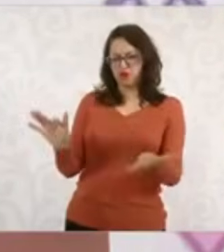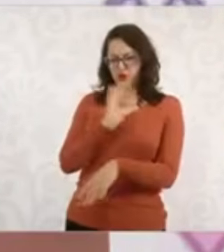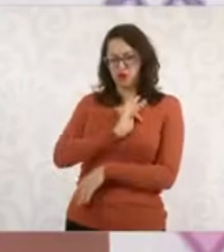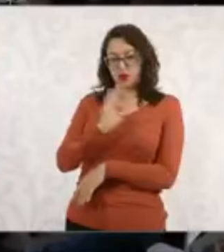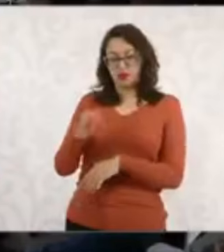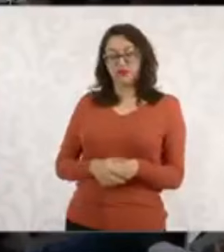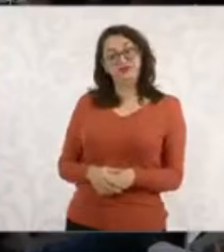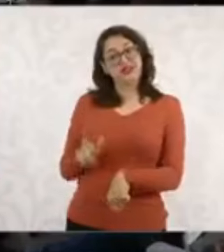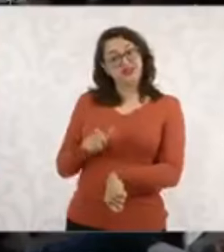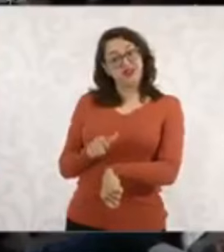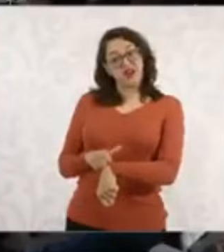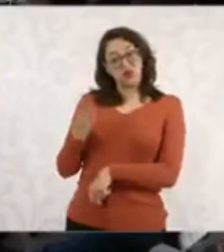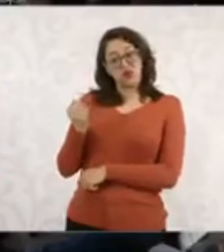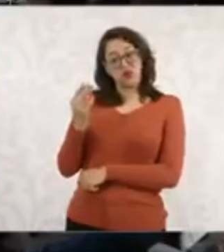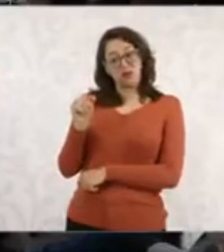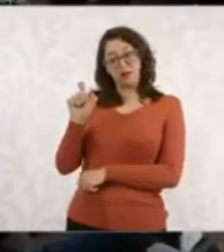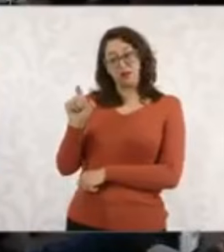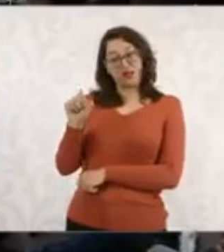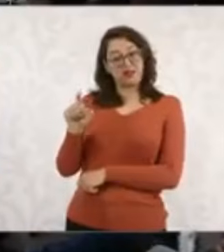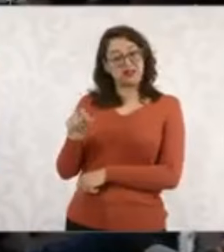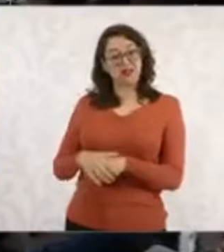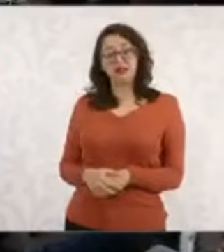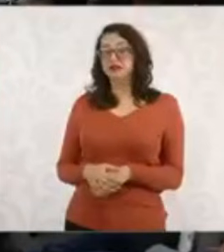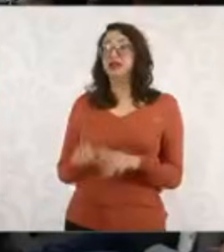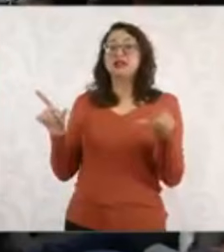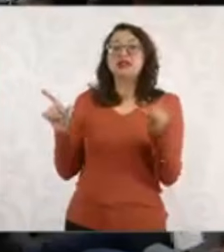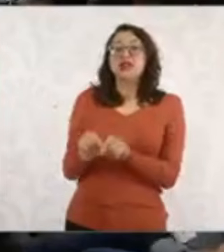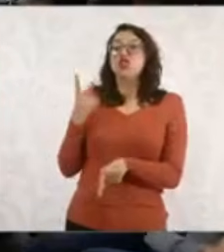Bueno, ya son 9:20, dos breves.